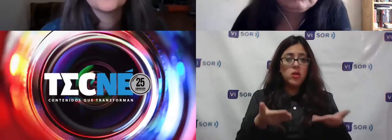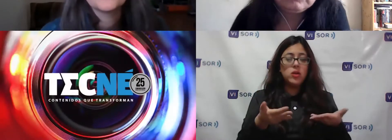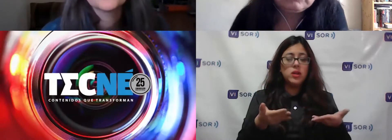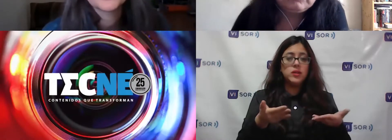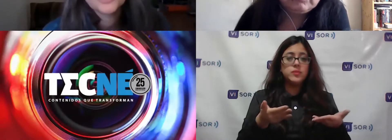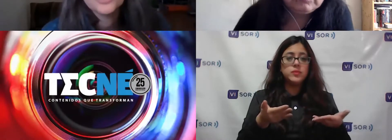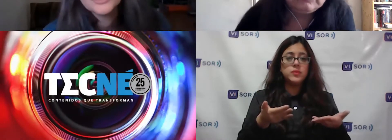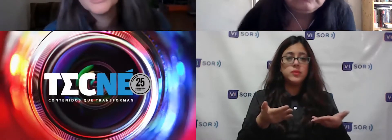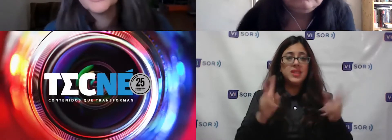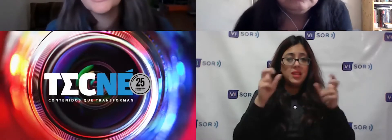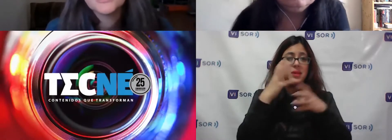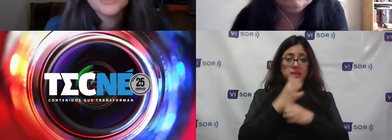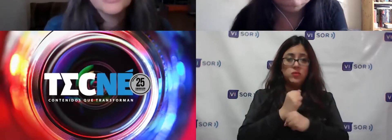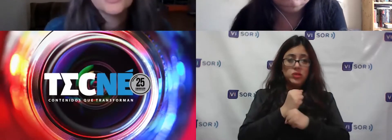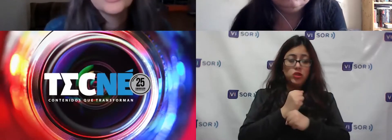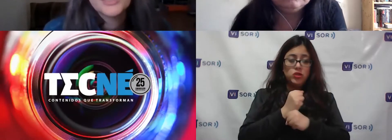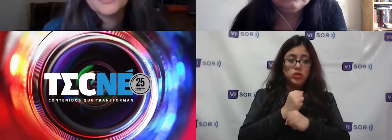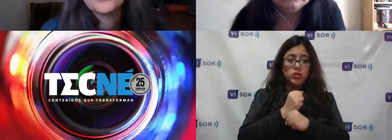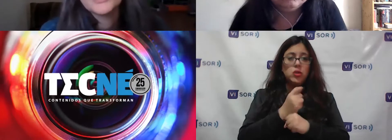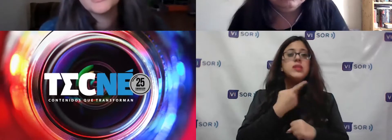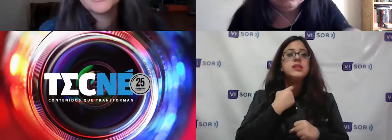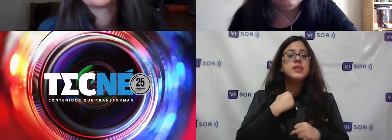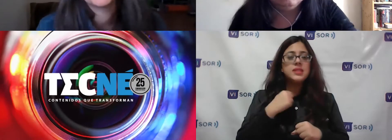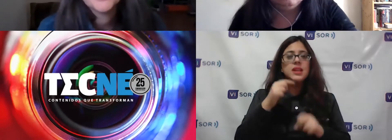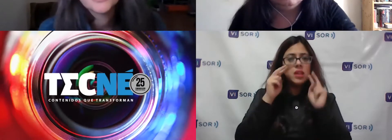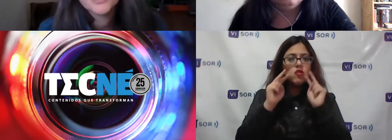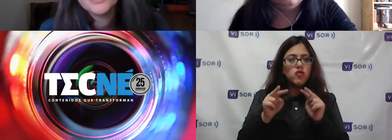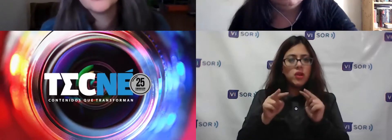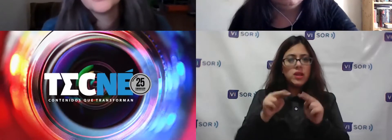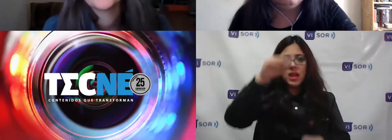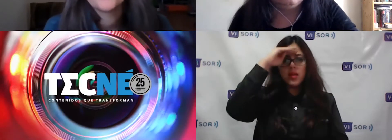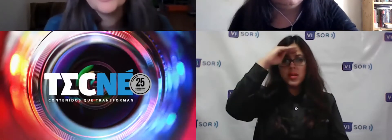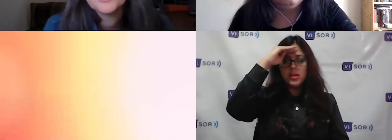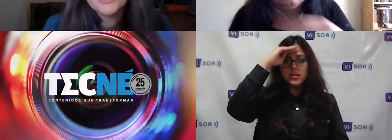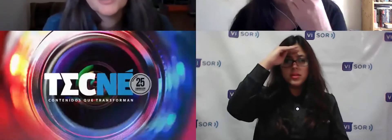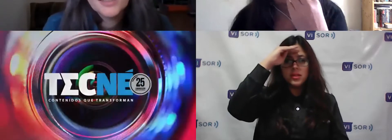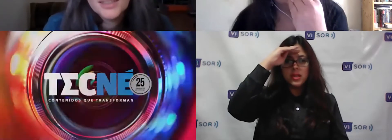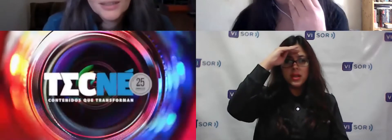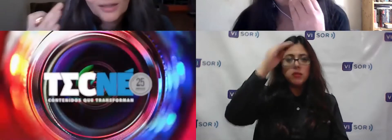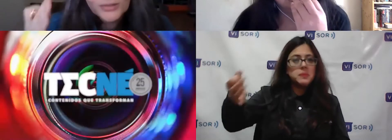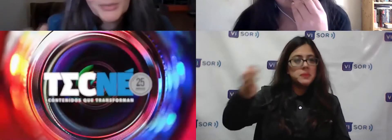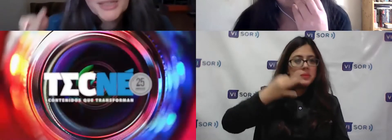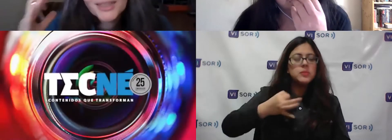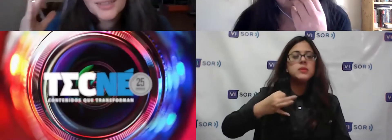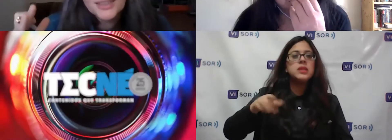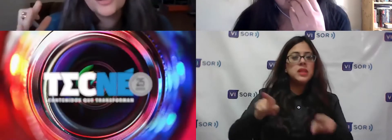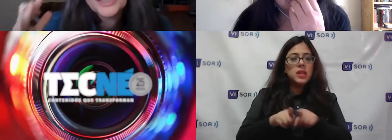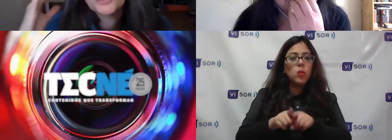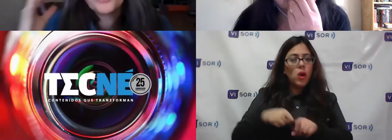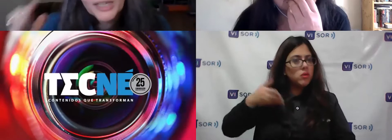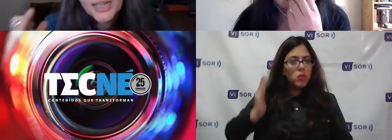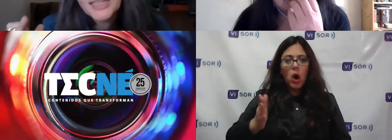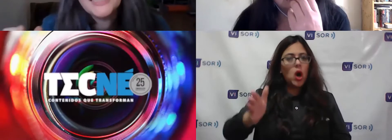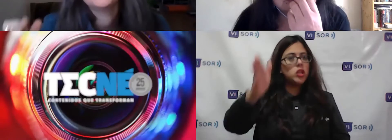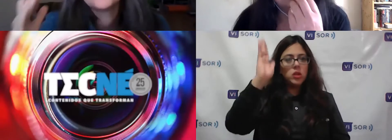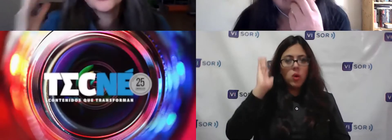propósito de la frustración que interesante escuchar una experiencia que nos dice que hay que seguir en alguna medida que seguir con la